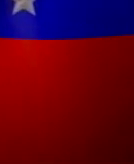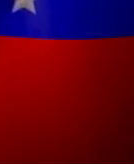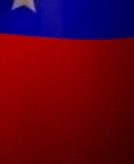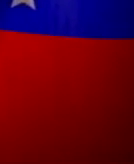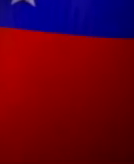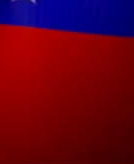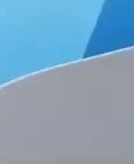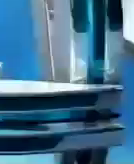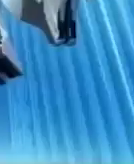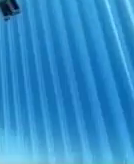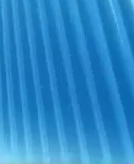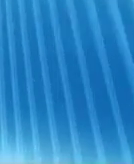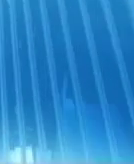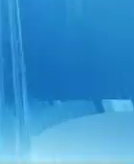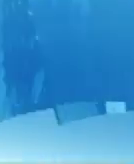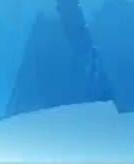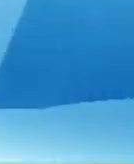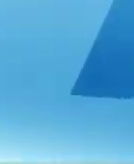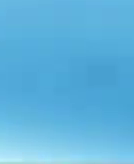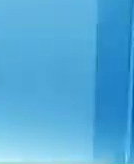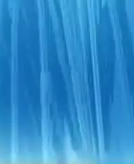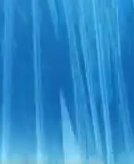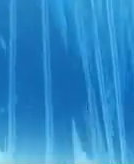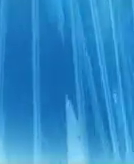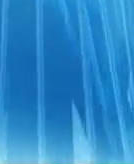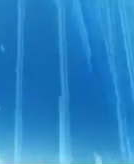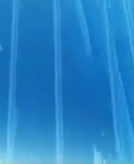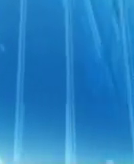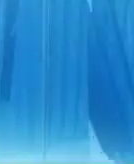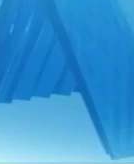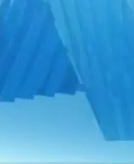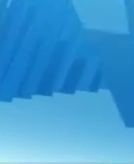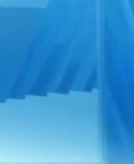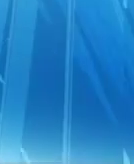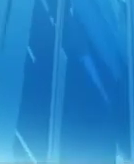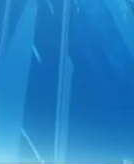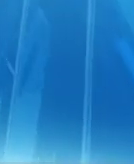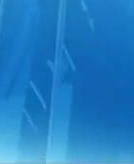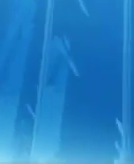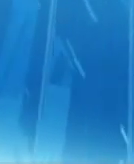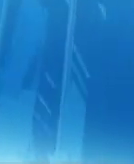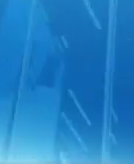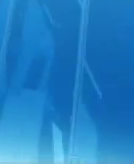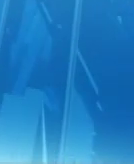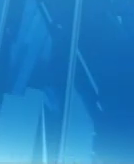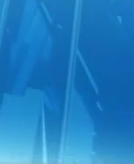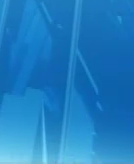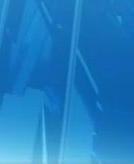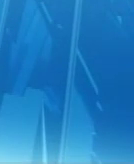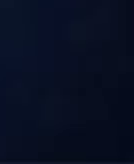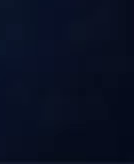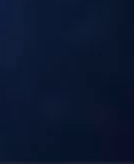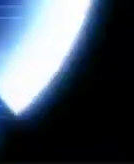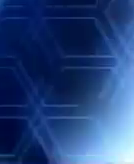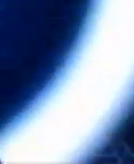elecciones regionales, domingo 15. Mucho más que ver, Venevisión.